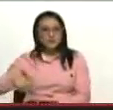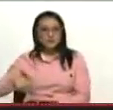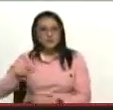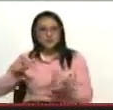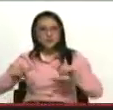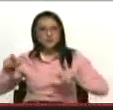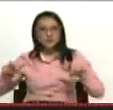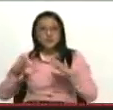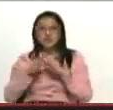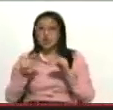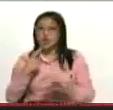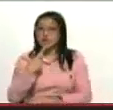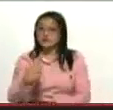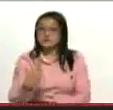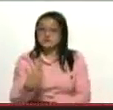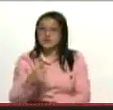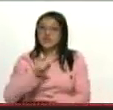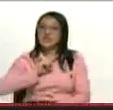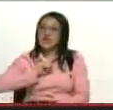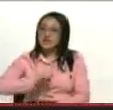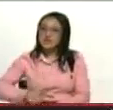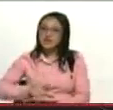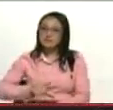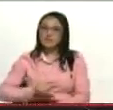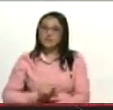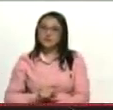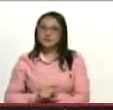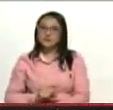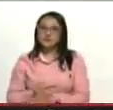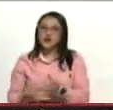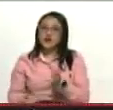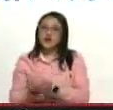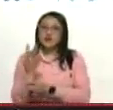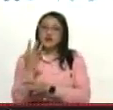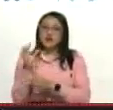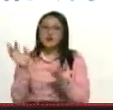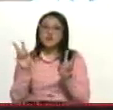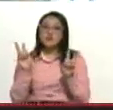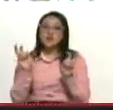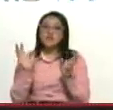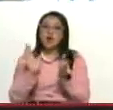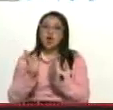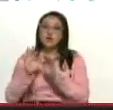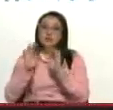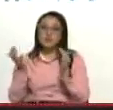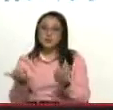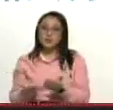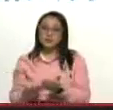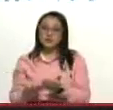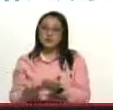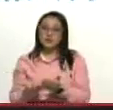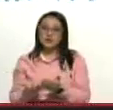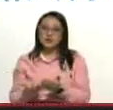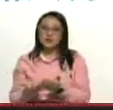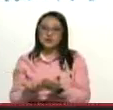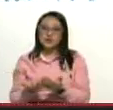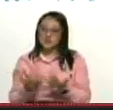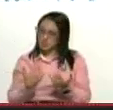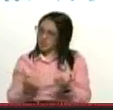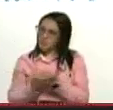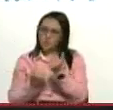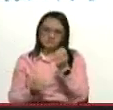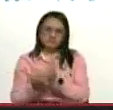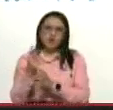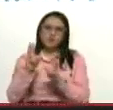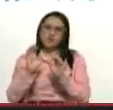todos dicen debemos crear un nuevo orden mundial y yo apoyo la